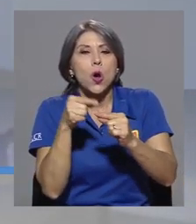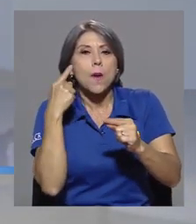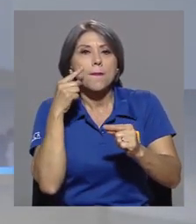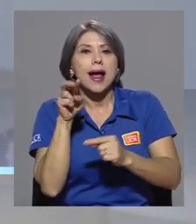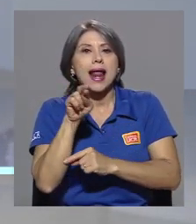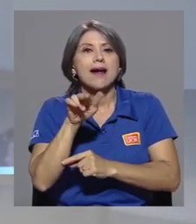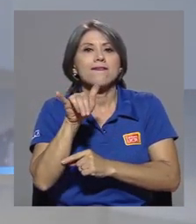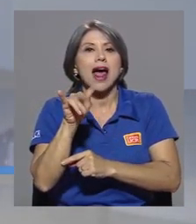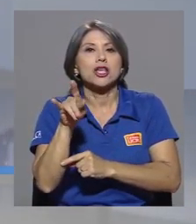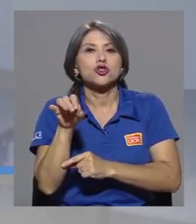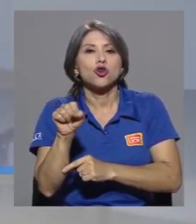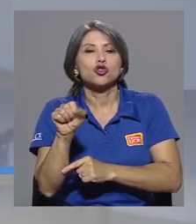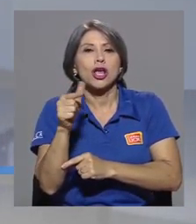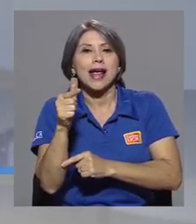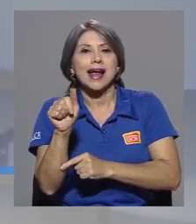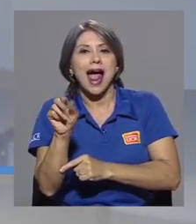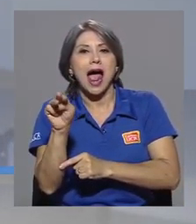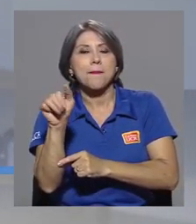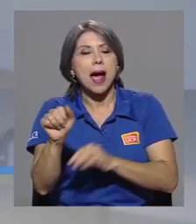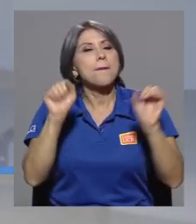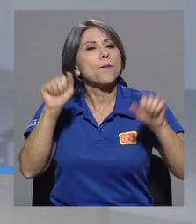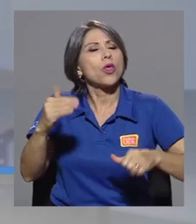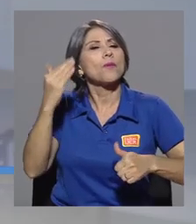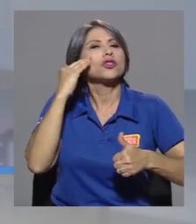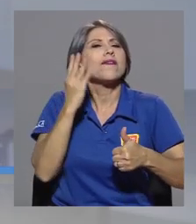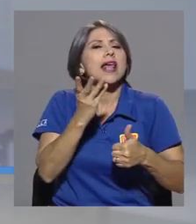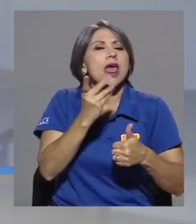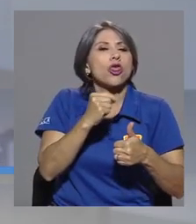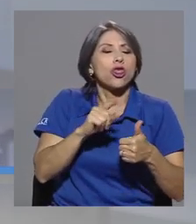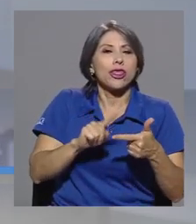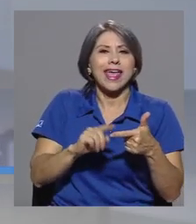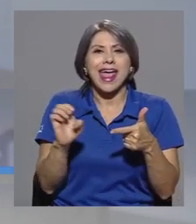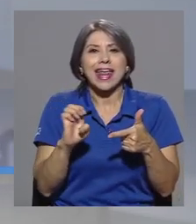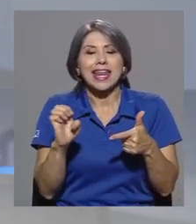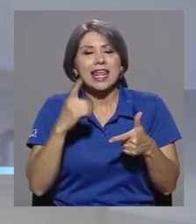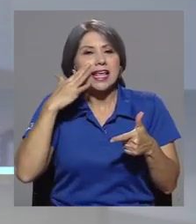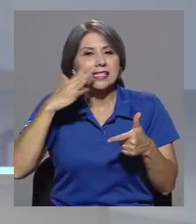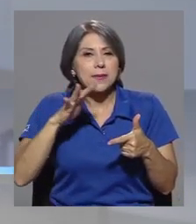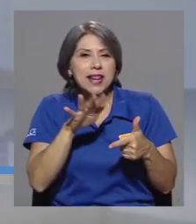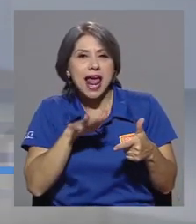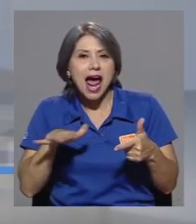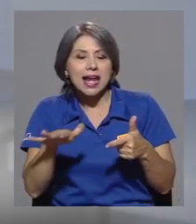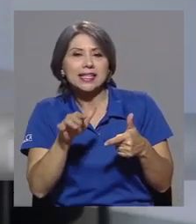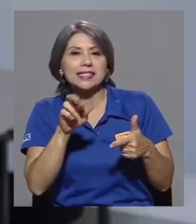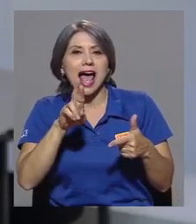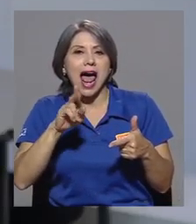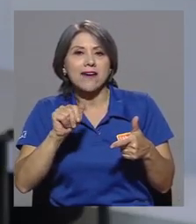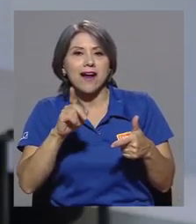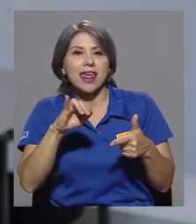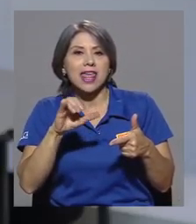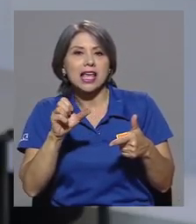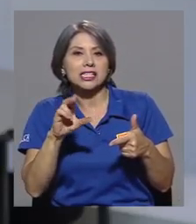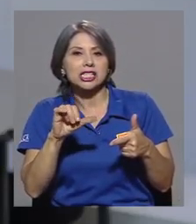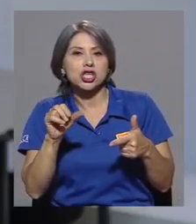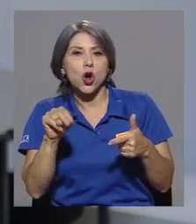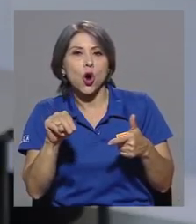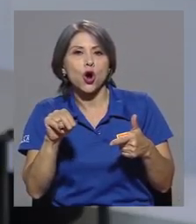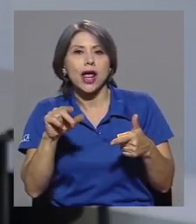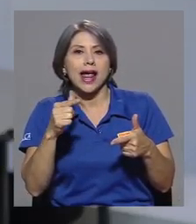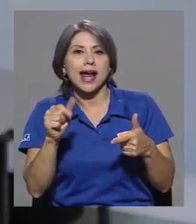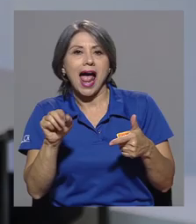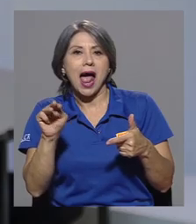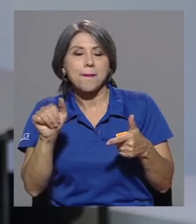hacer estimación de dosis de energías muy similares a la radiación gamma.